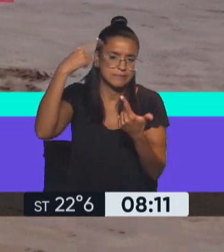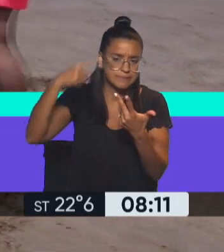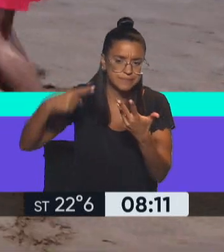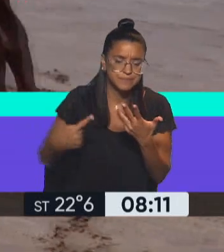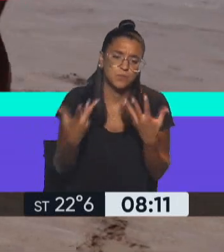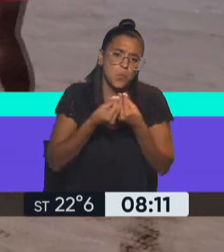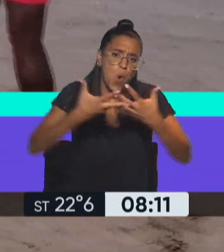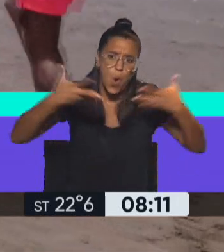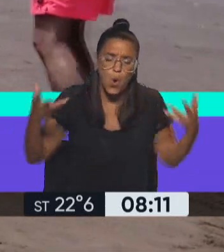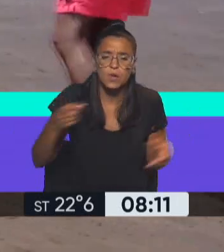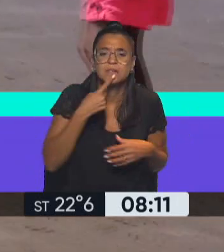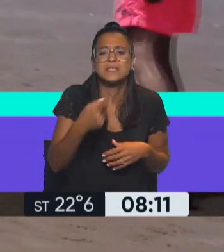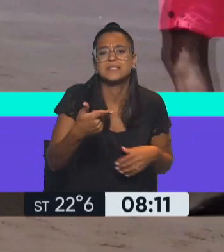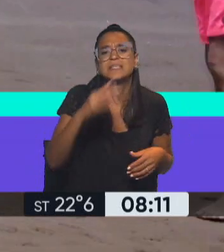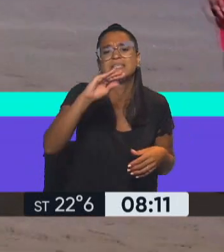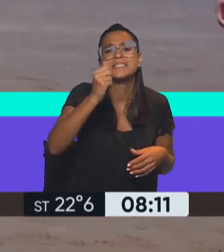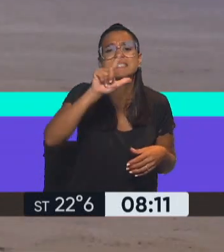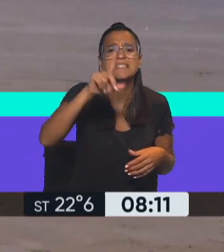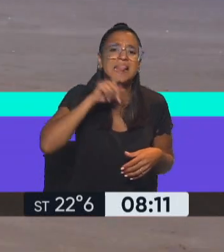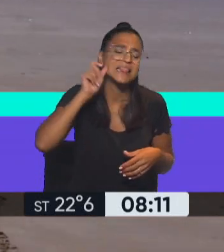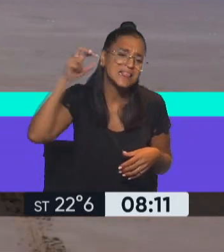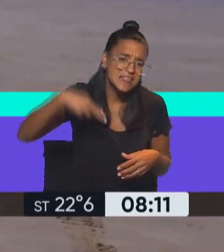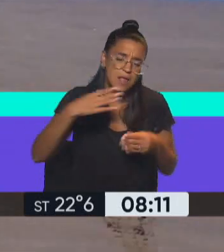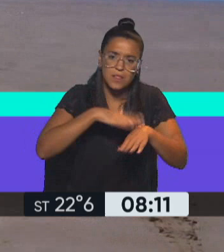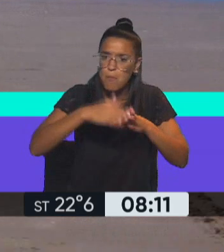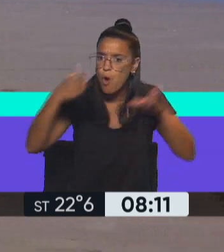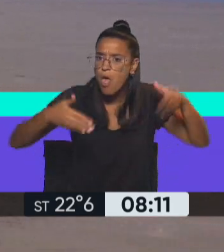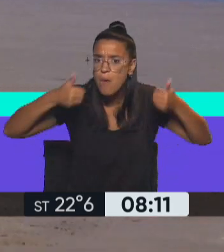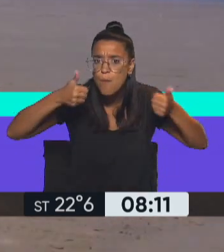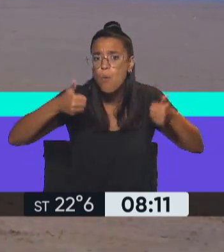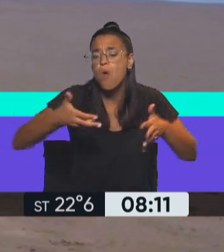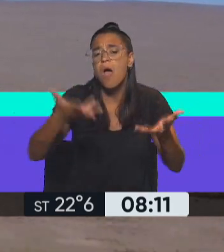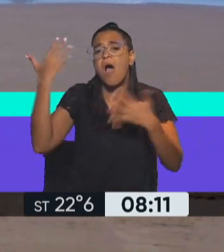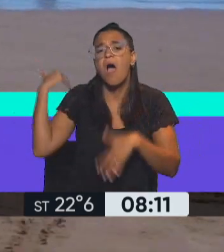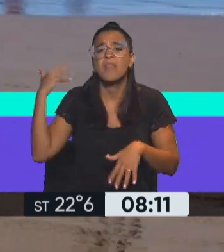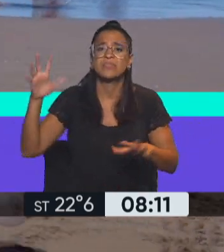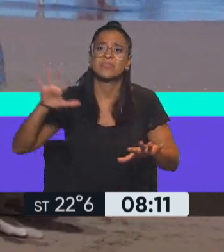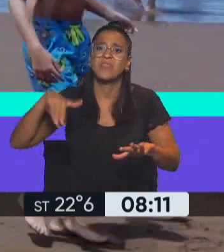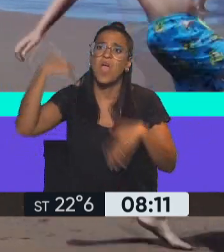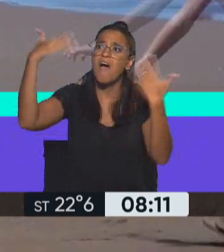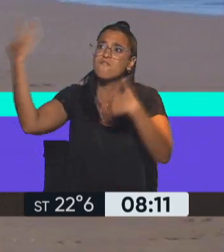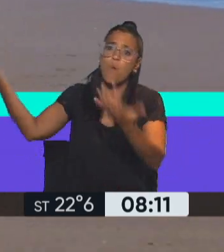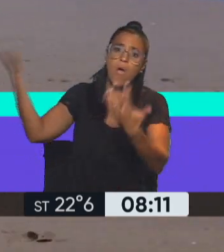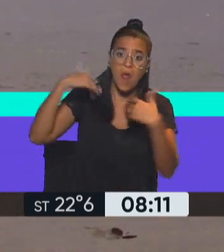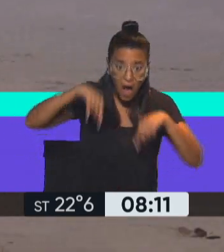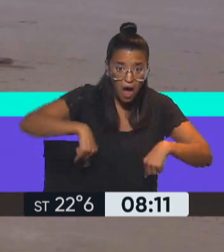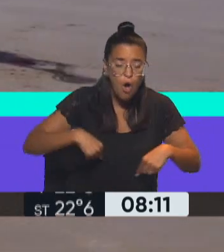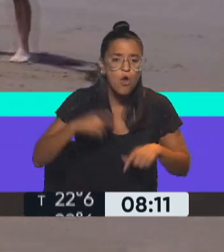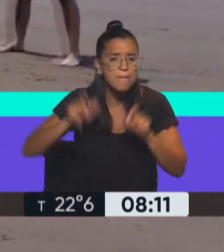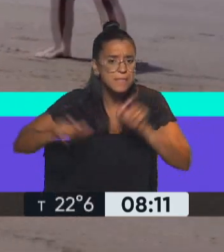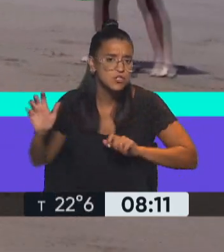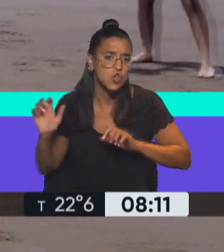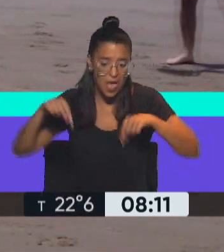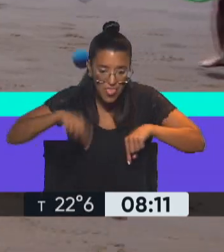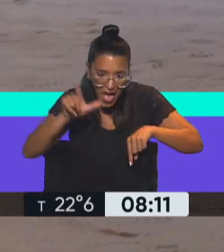que son muchos el sartén también está teniendo muy buena temporada que normalmente era un público más internacional el que traía y ahora está con mucha